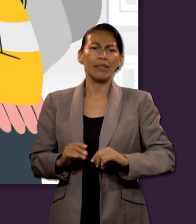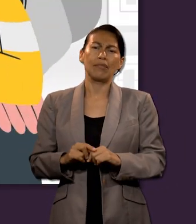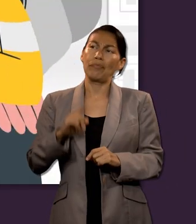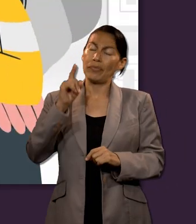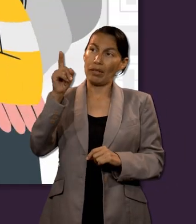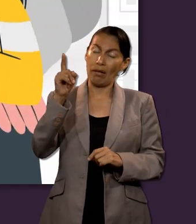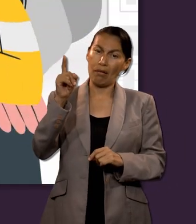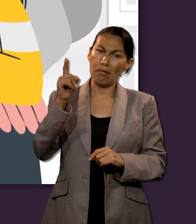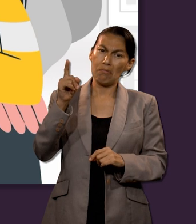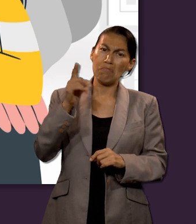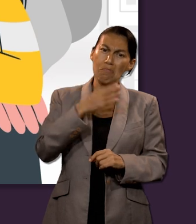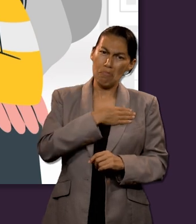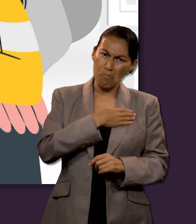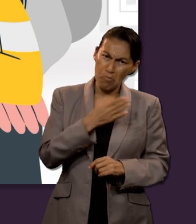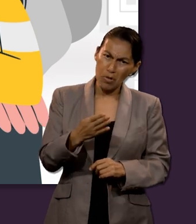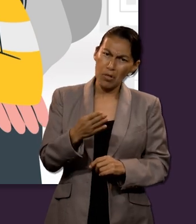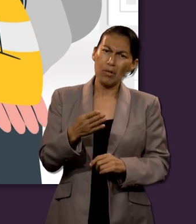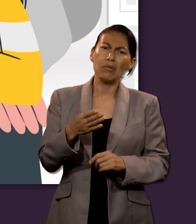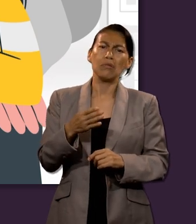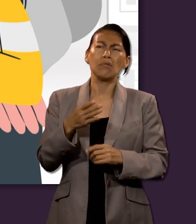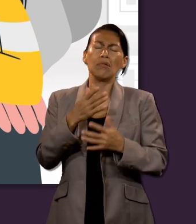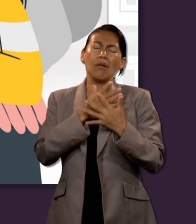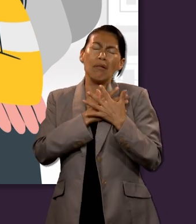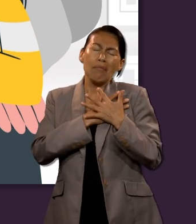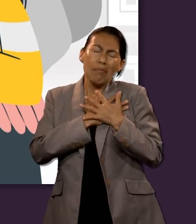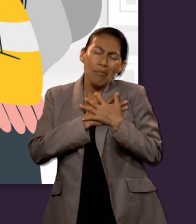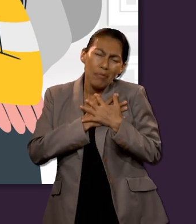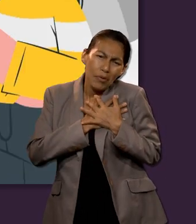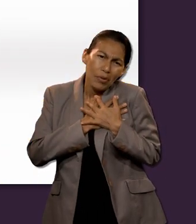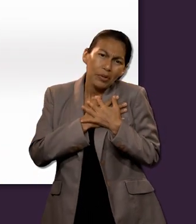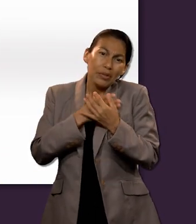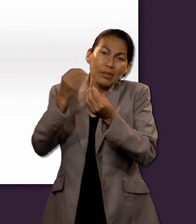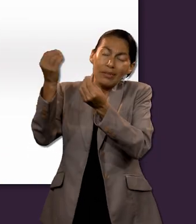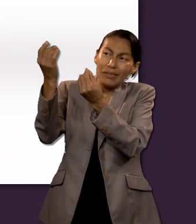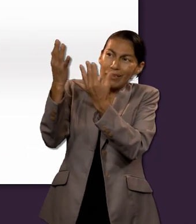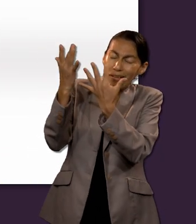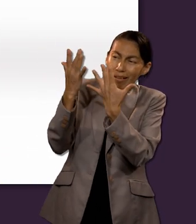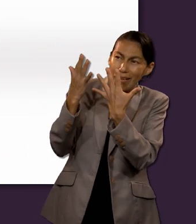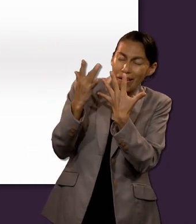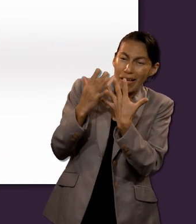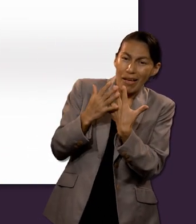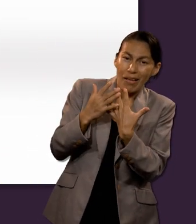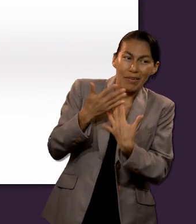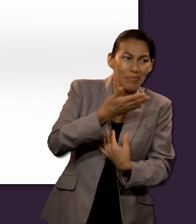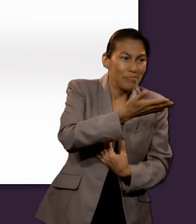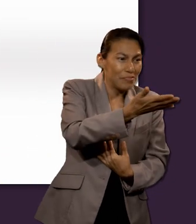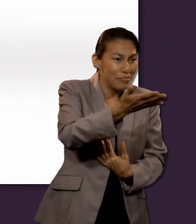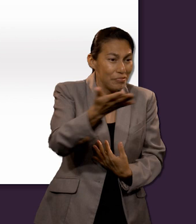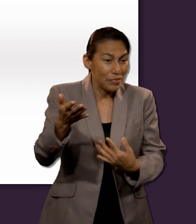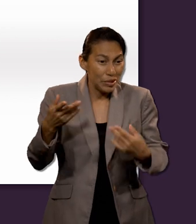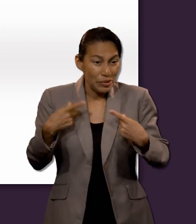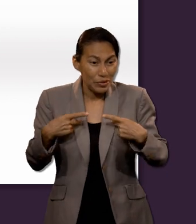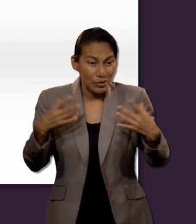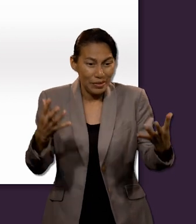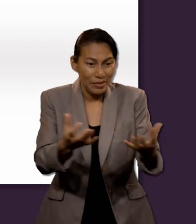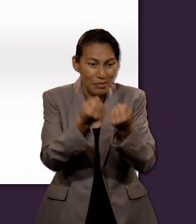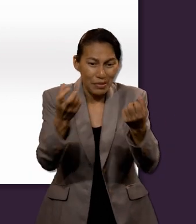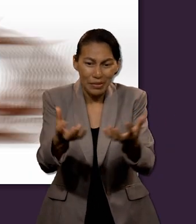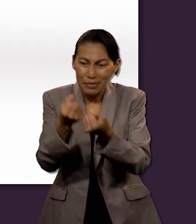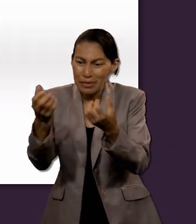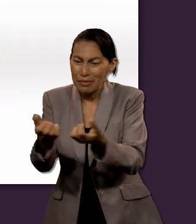indiferencia la impotencia ni la indecisión los dioses paciente porque abunda en amor por nosotros